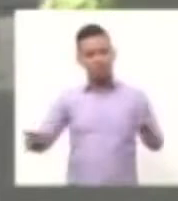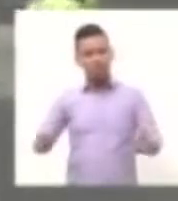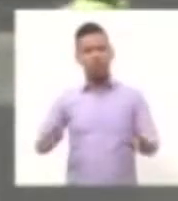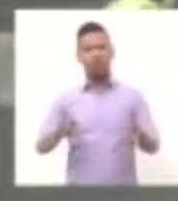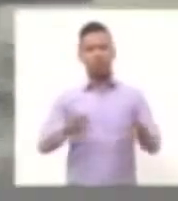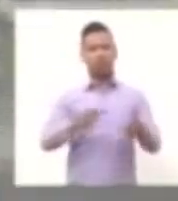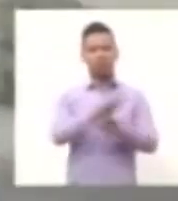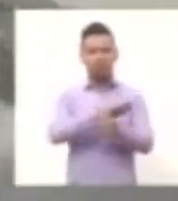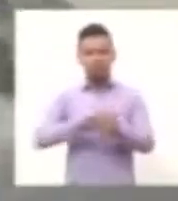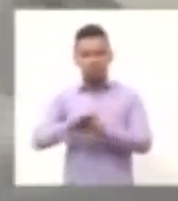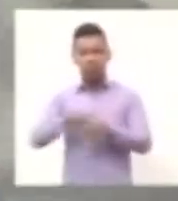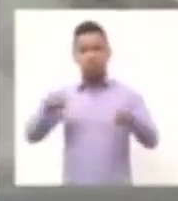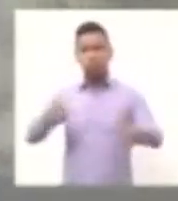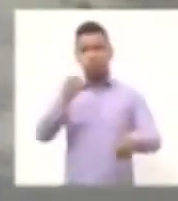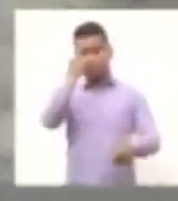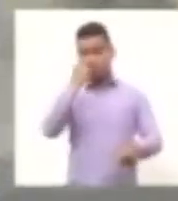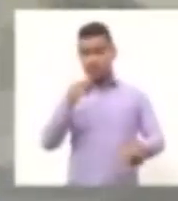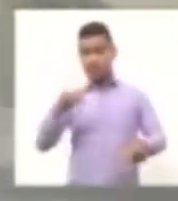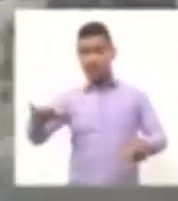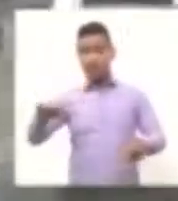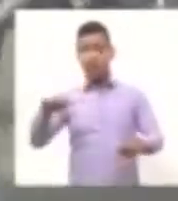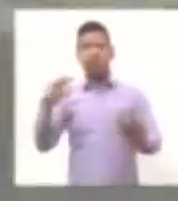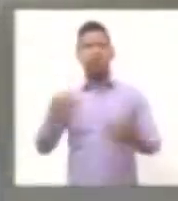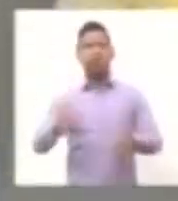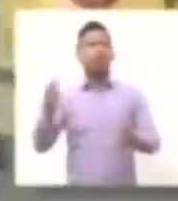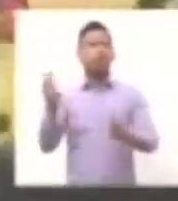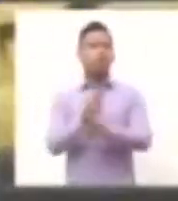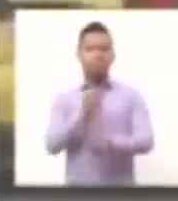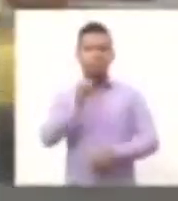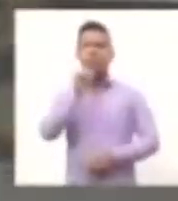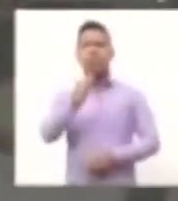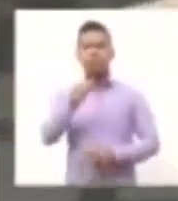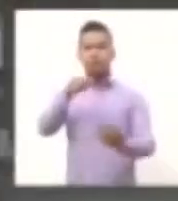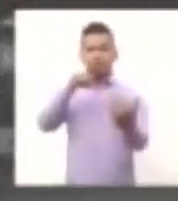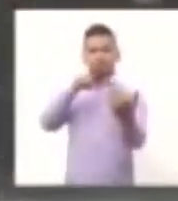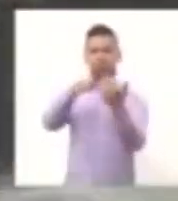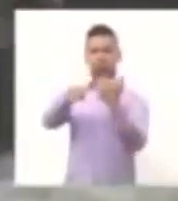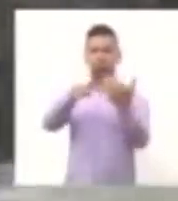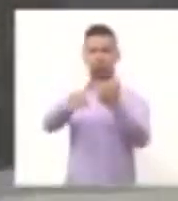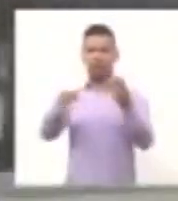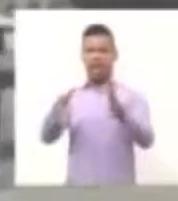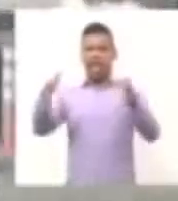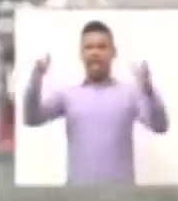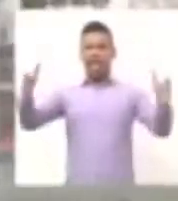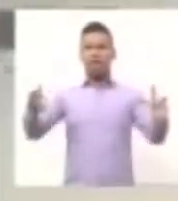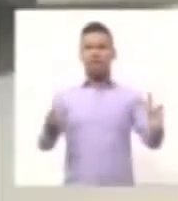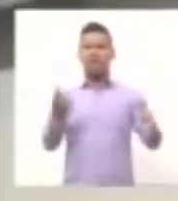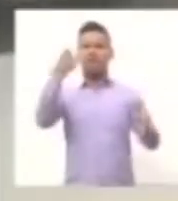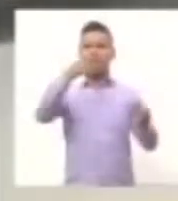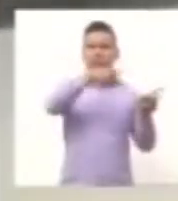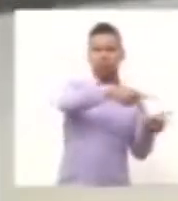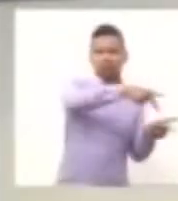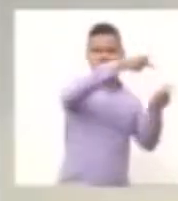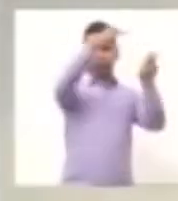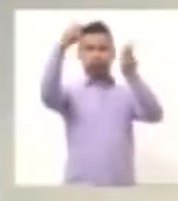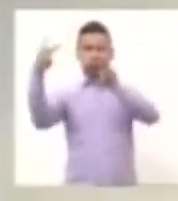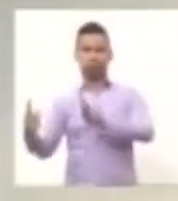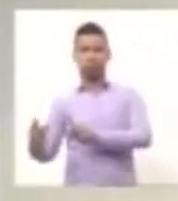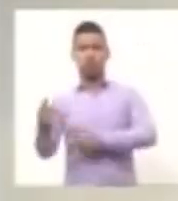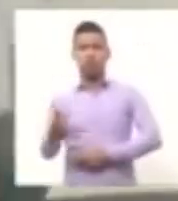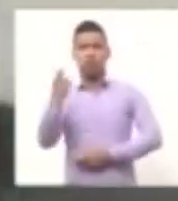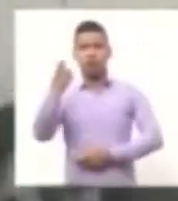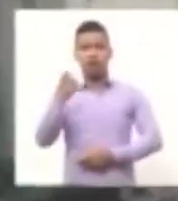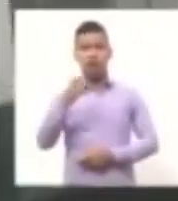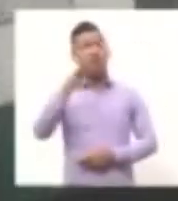zona nororiental de Santa Marta están en inminente riesgo por sufrir accidentes de tráfico por falta de puentes peatonales. Y que a eso están los policías aquí, me